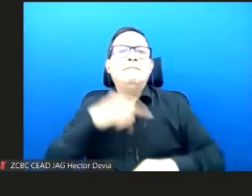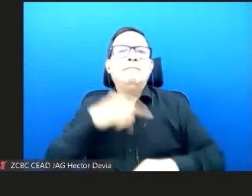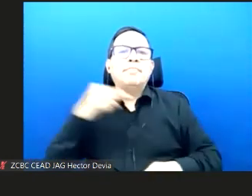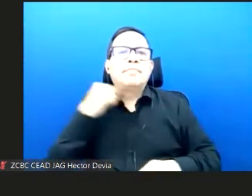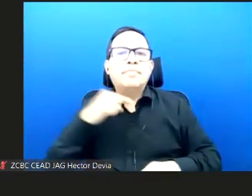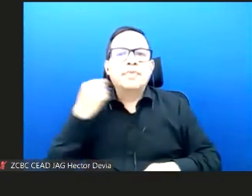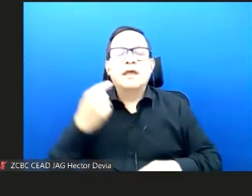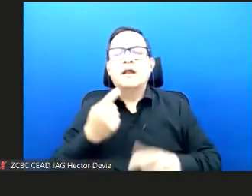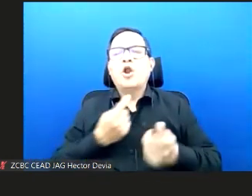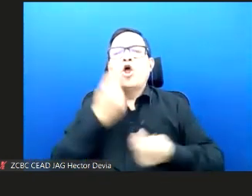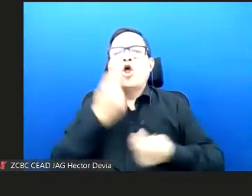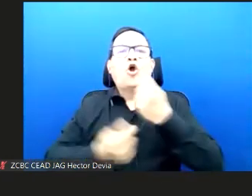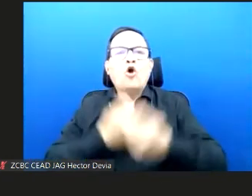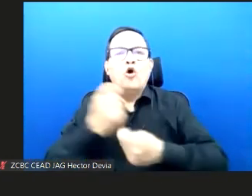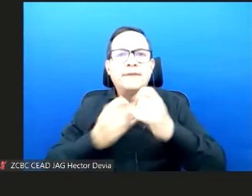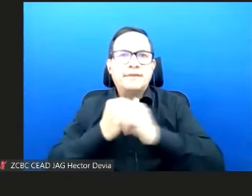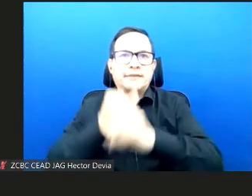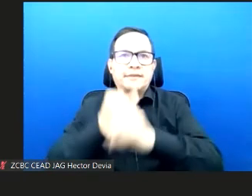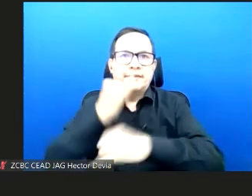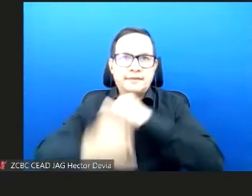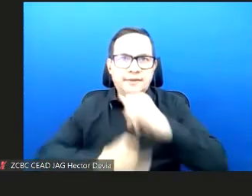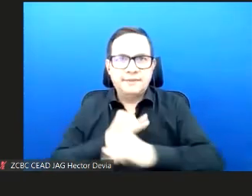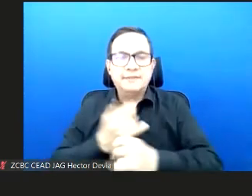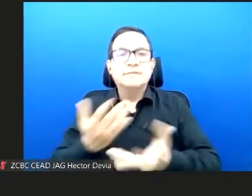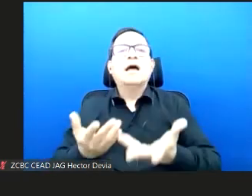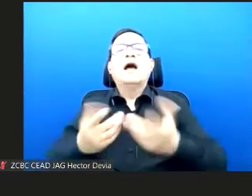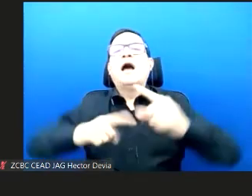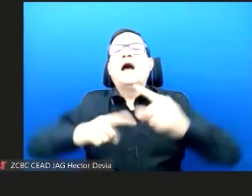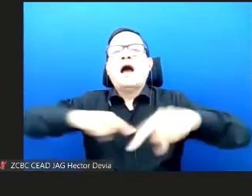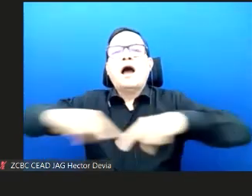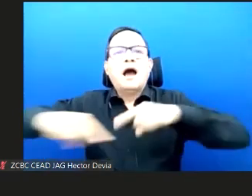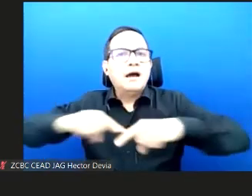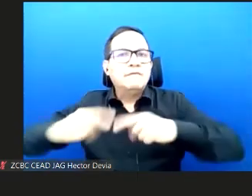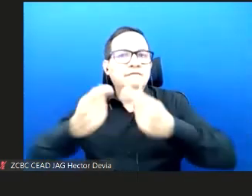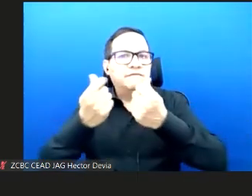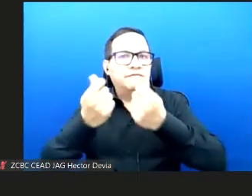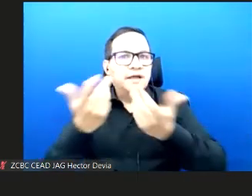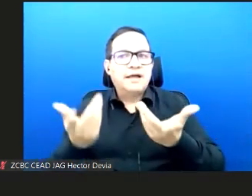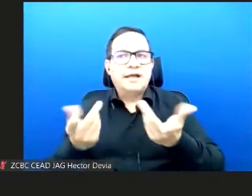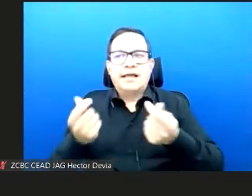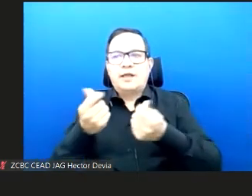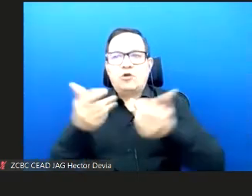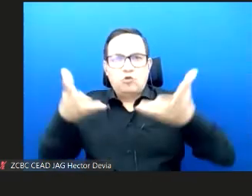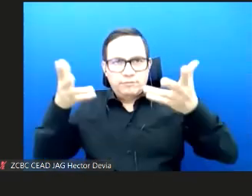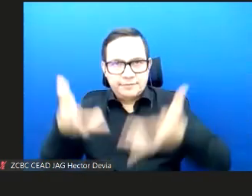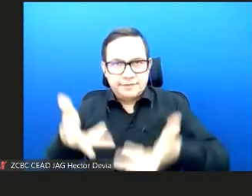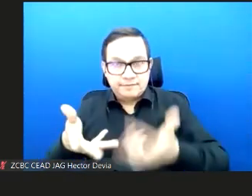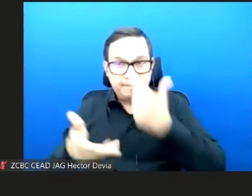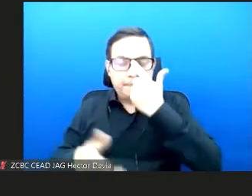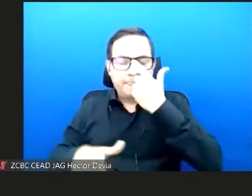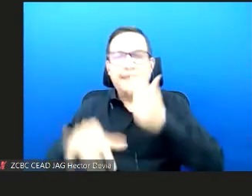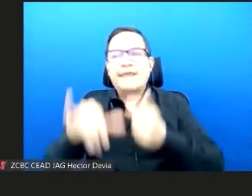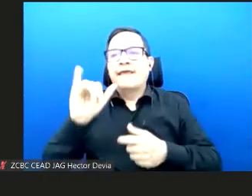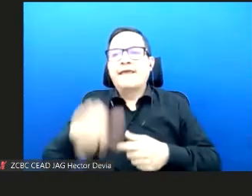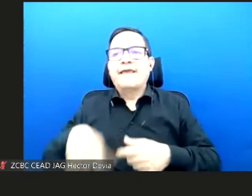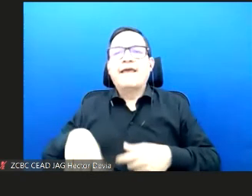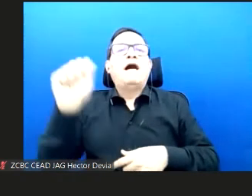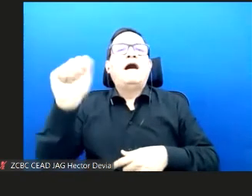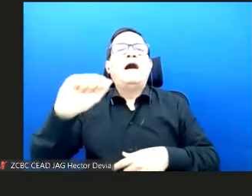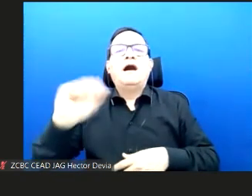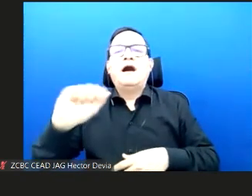internacional, administración financiera y economía solidaria. Entonces, nuestro conjunto A va a ser